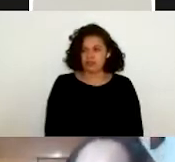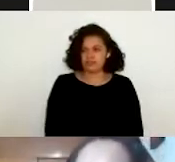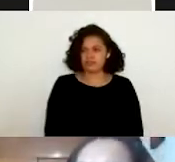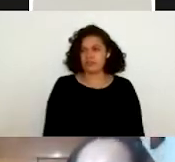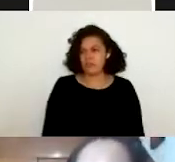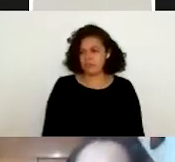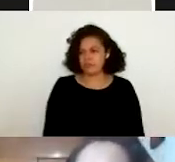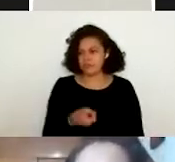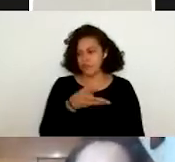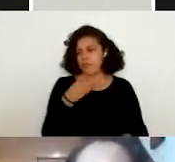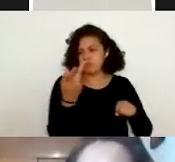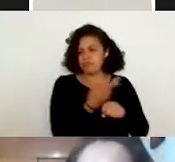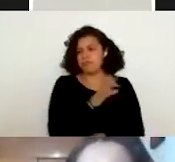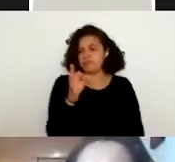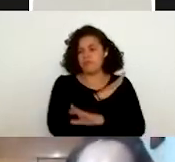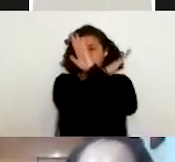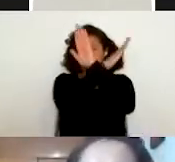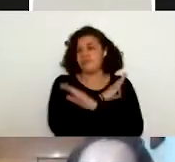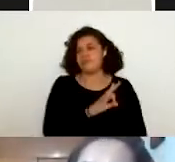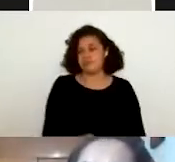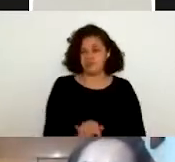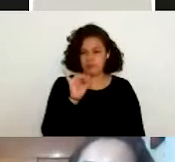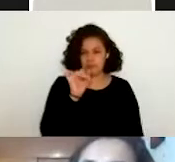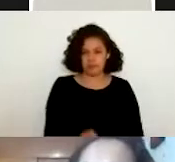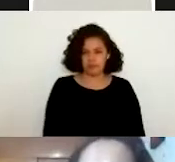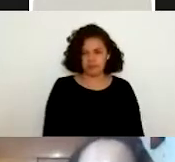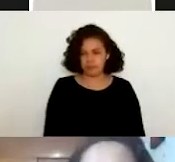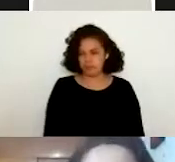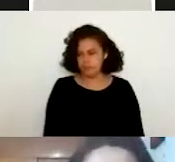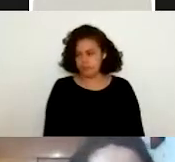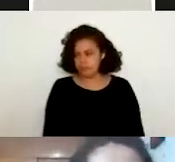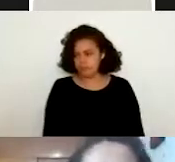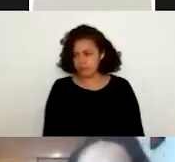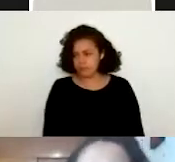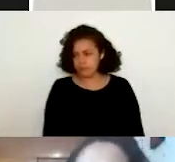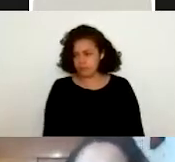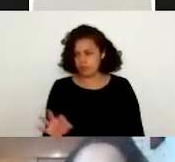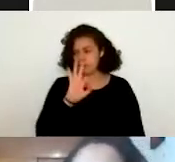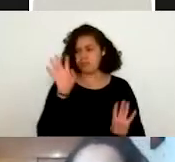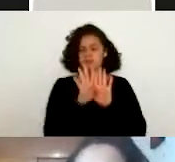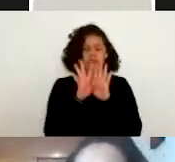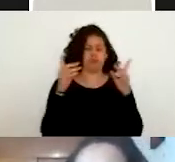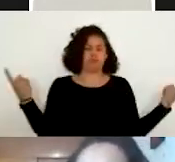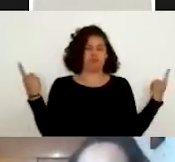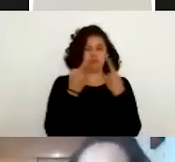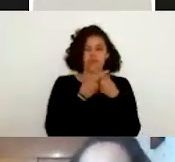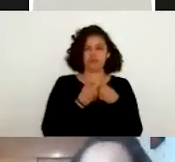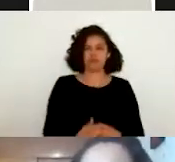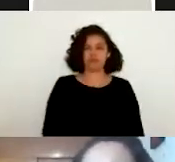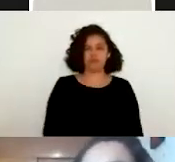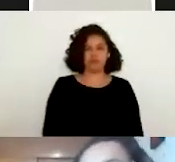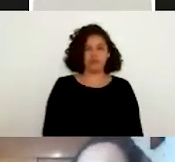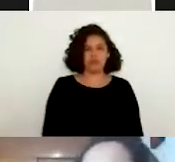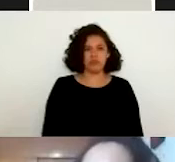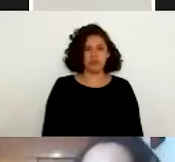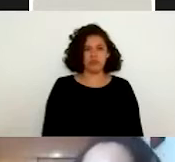que sea rechazado, ¿no? Tenemos, por ejemplo, que no haya congruencia. Ya hablábamos un poco de qué